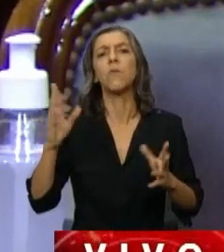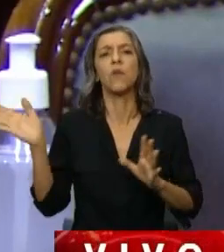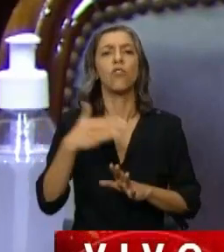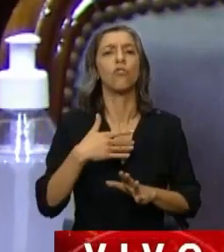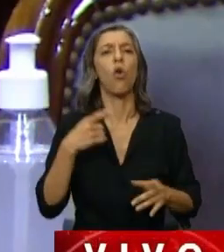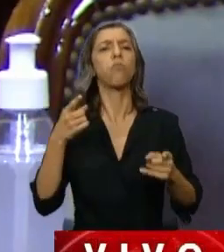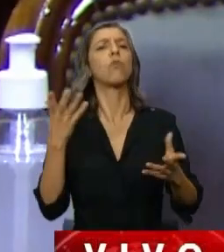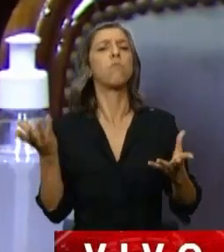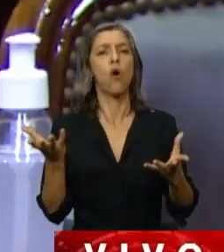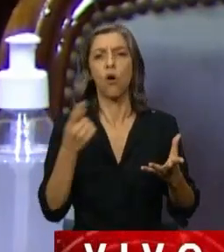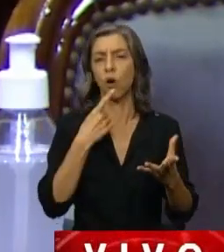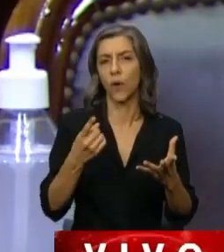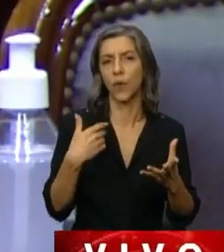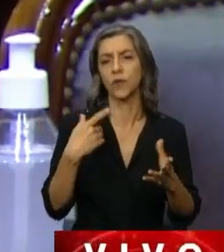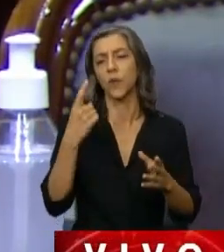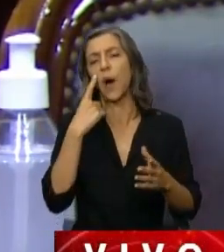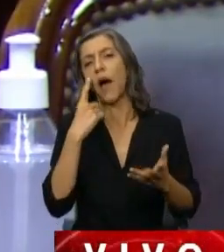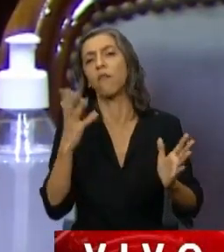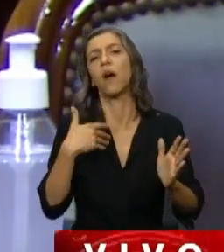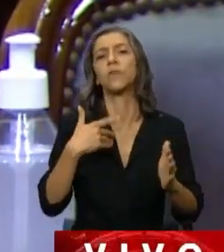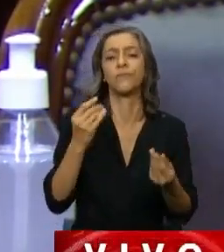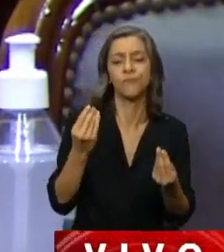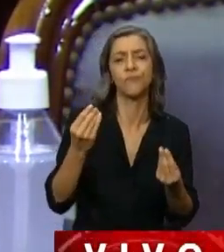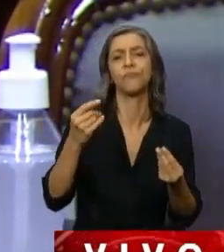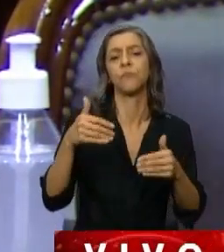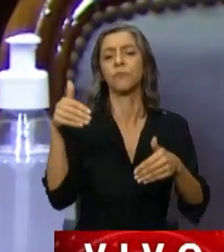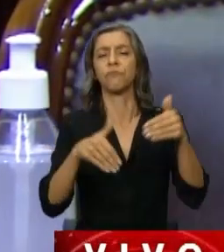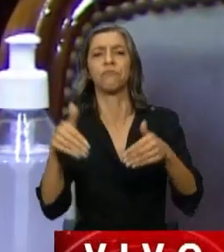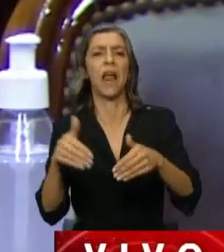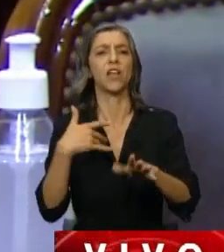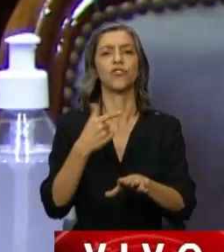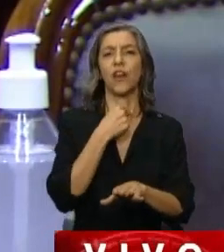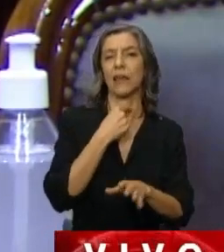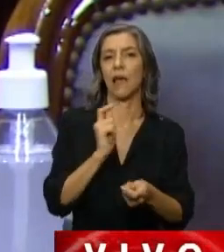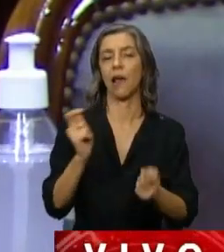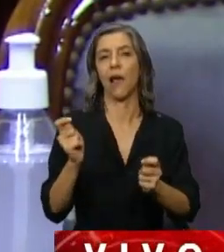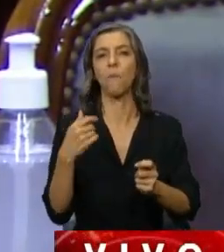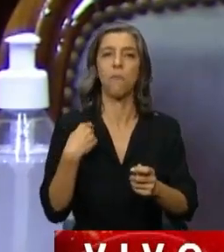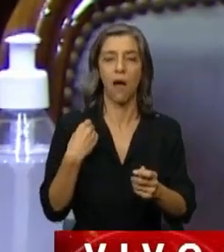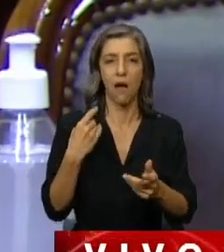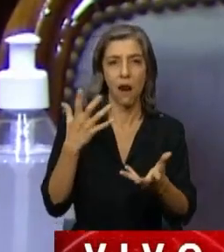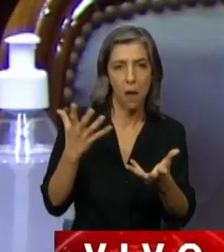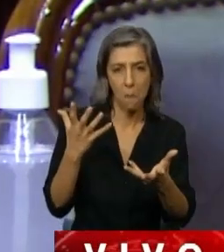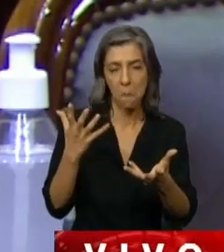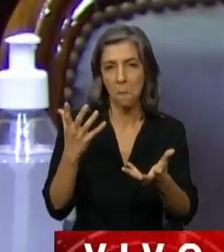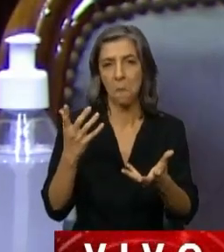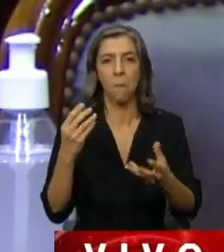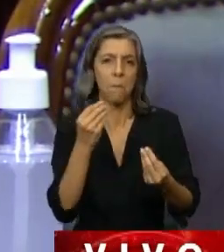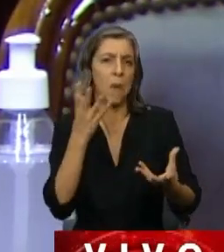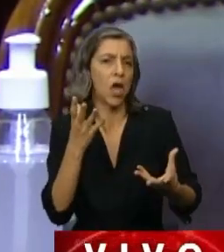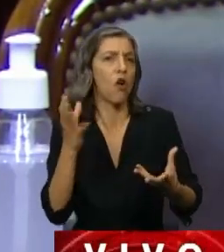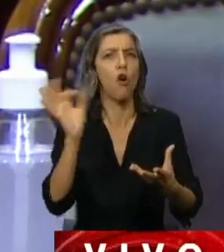eleccionarios y su resultado y no es cierto que la implementación de la boleta única